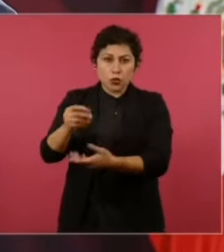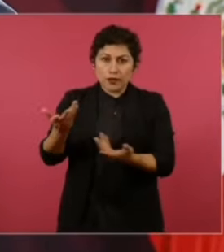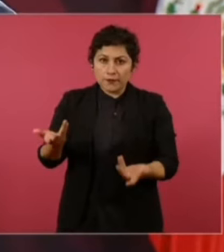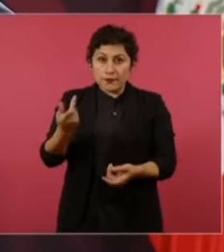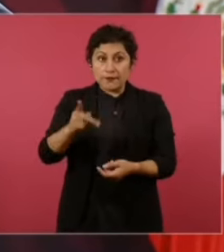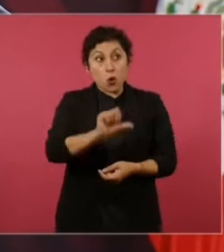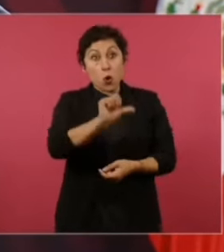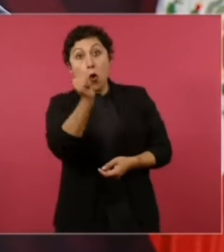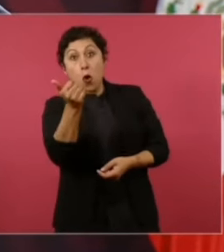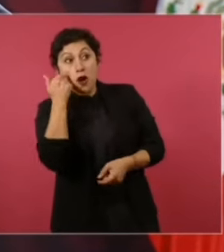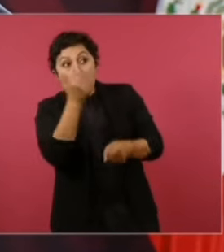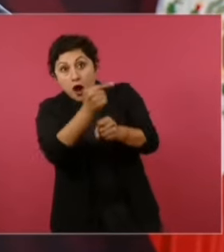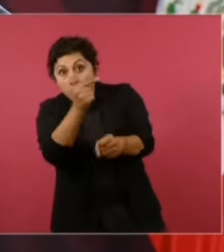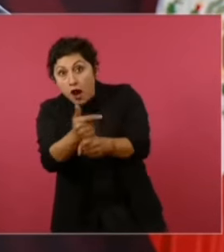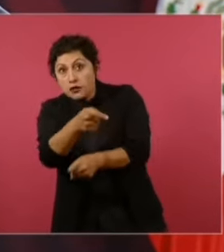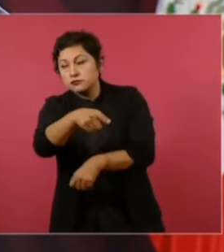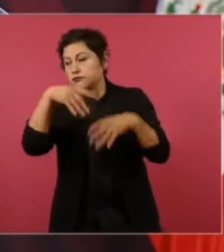Peores.